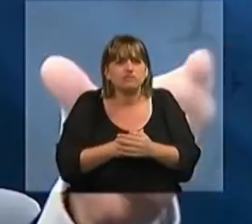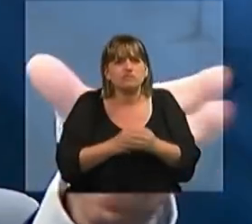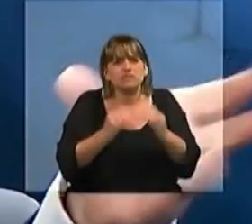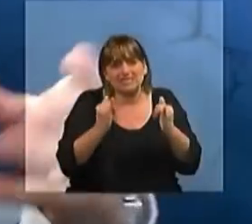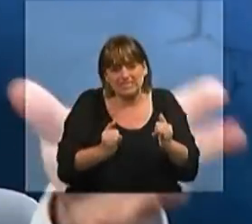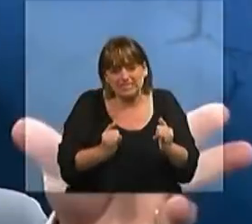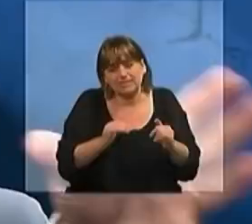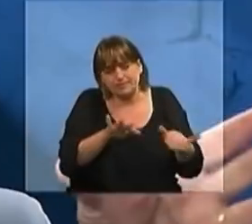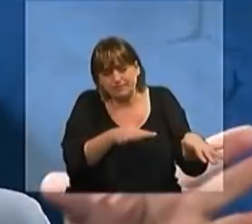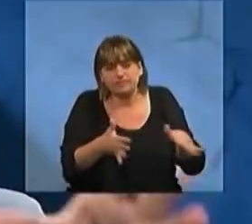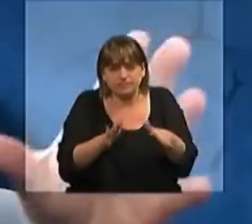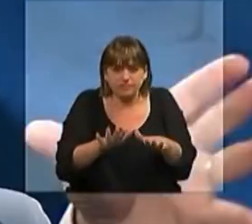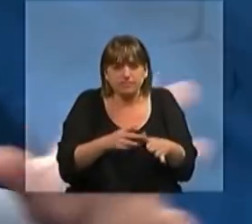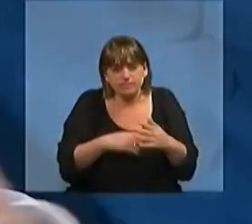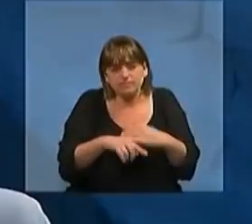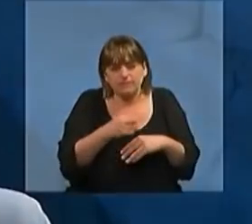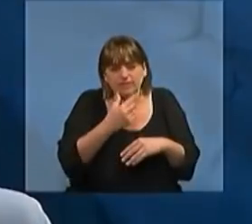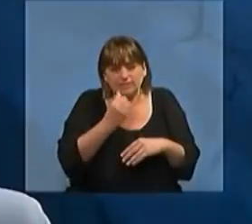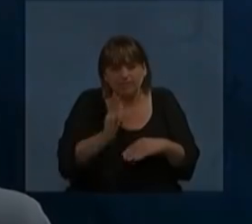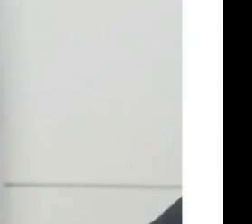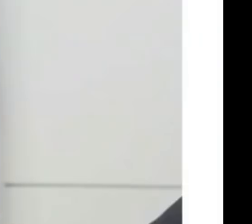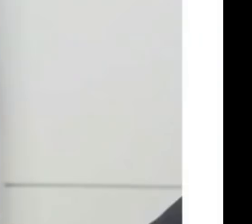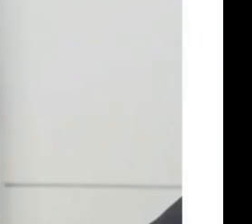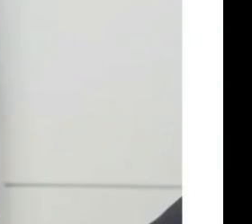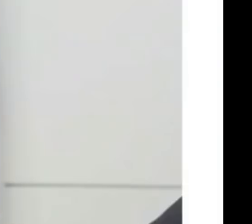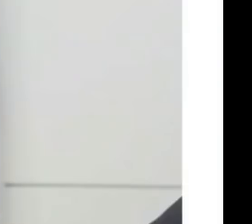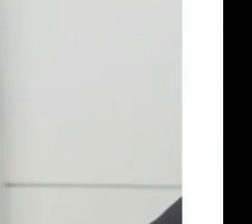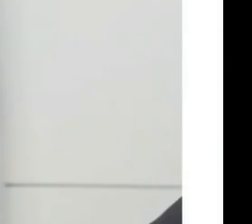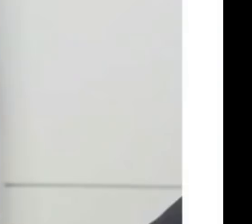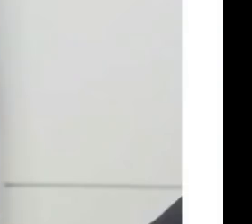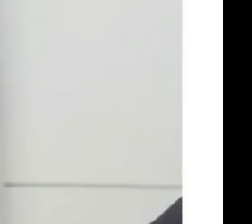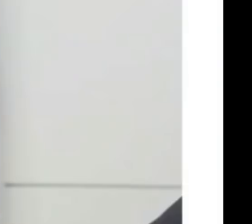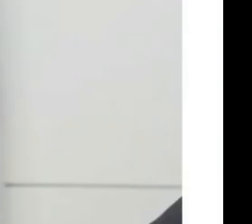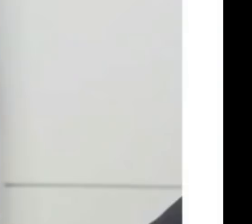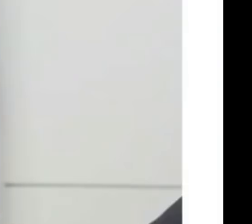negro sobre blanco, simple, debería de ser así.